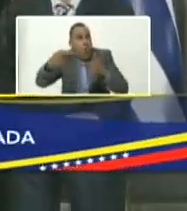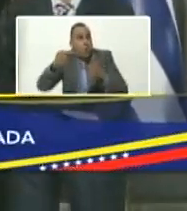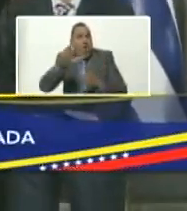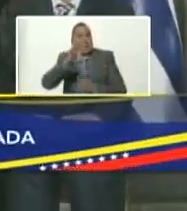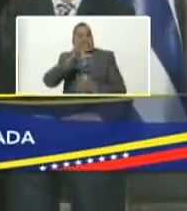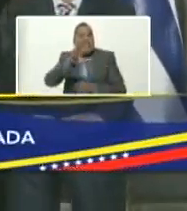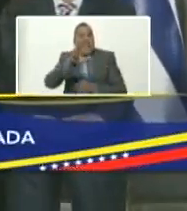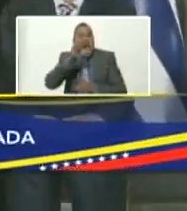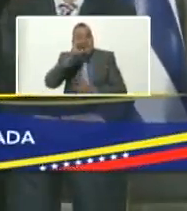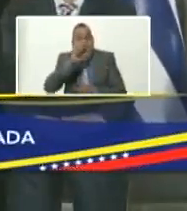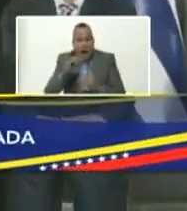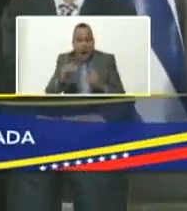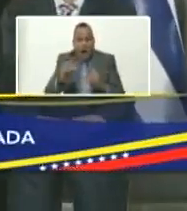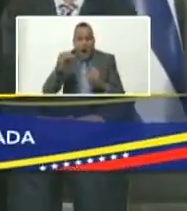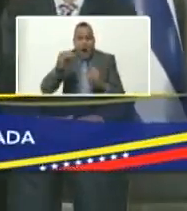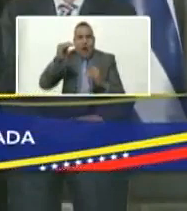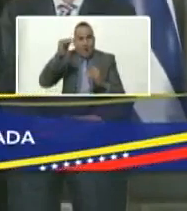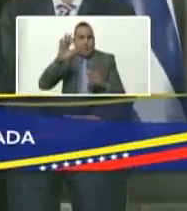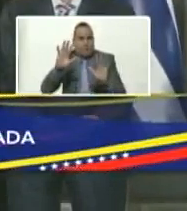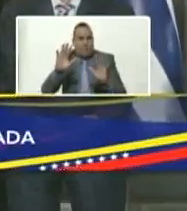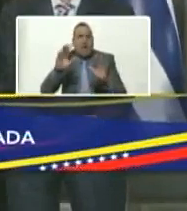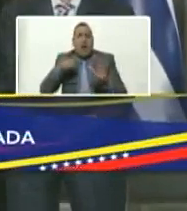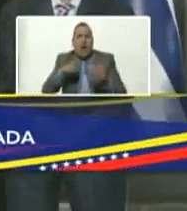esos temas los hemos hablado.